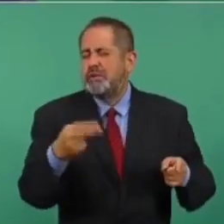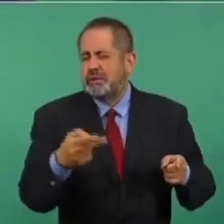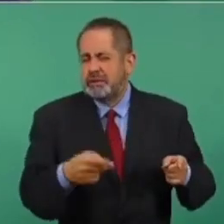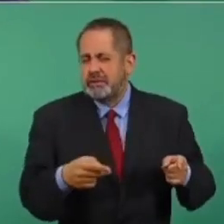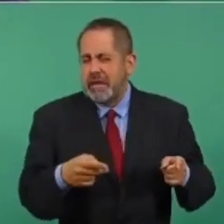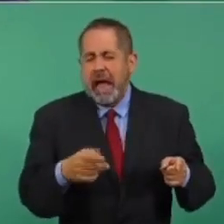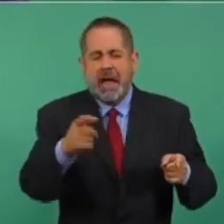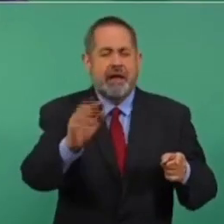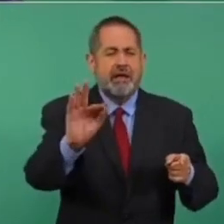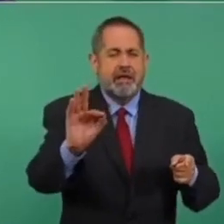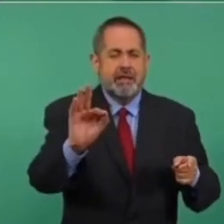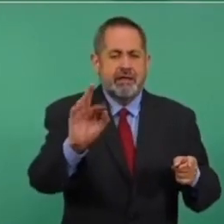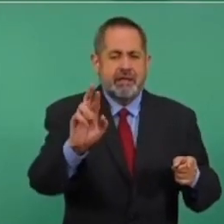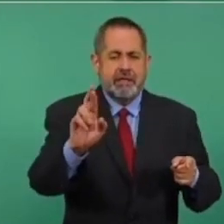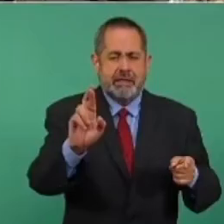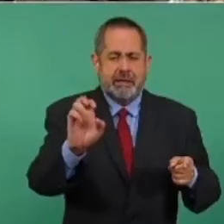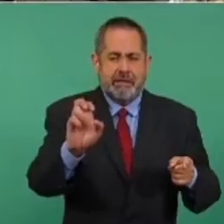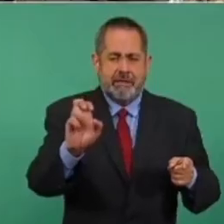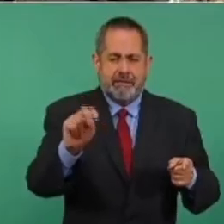Frena?